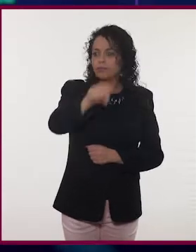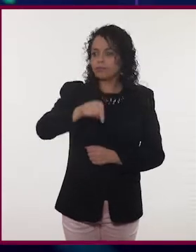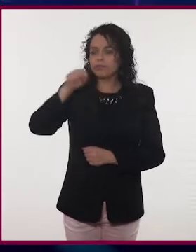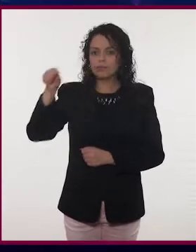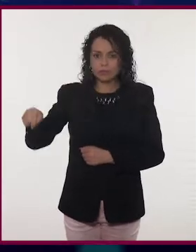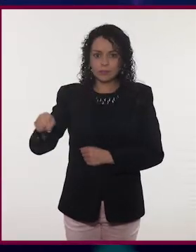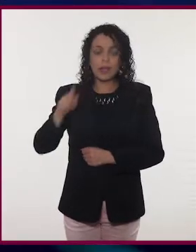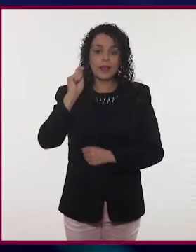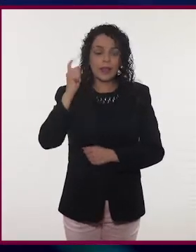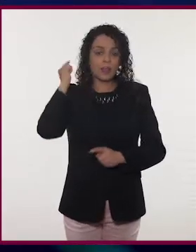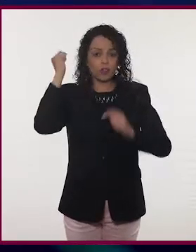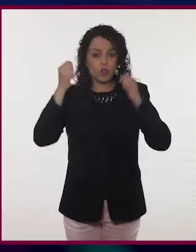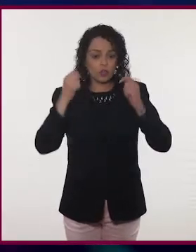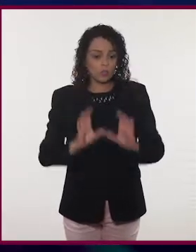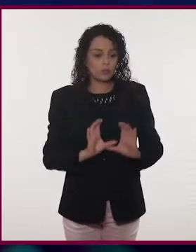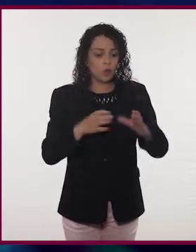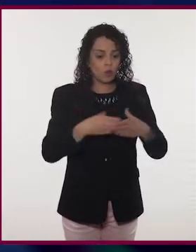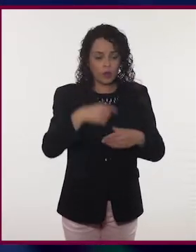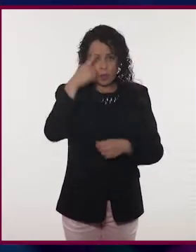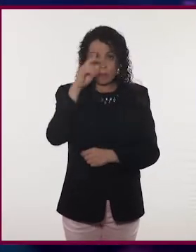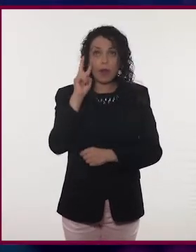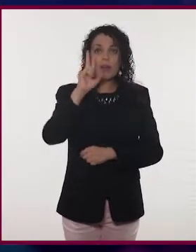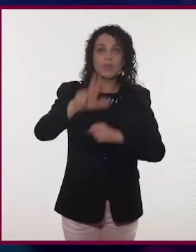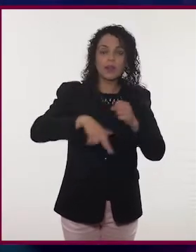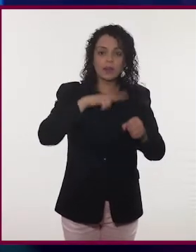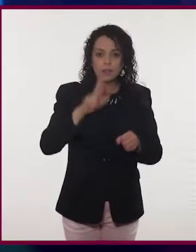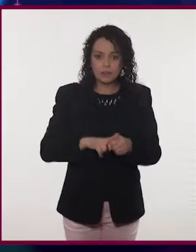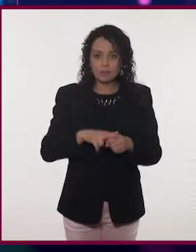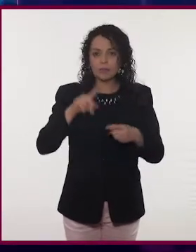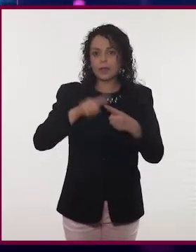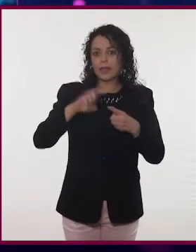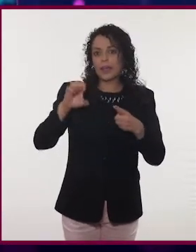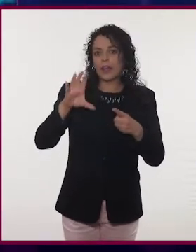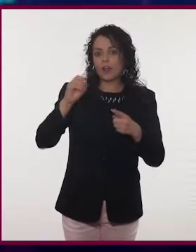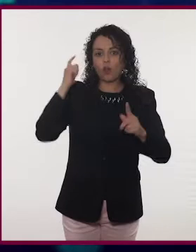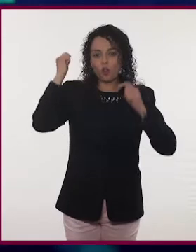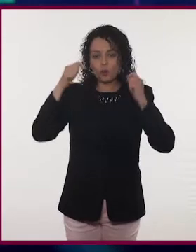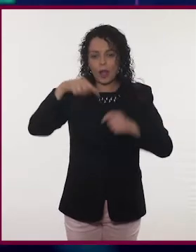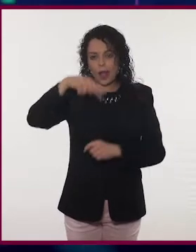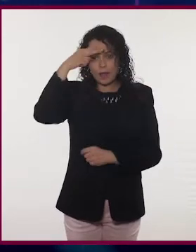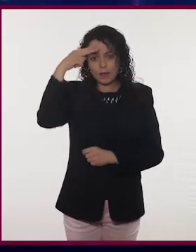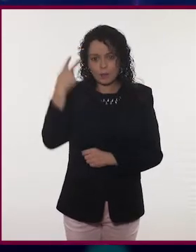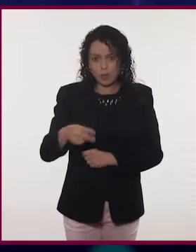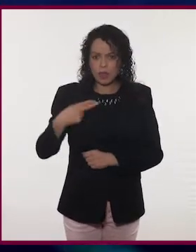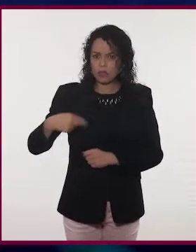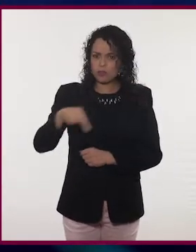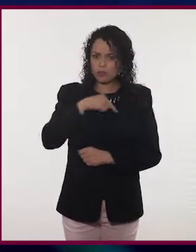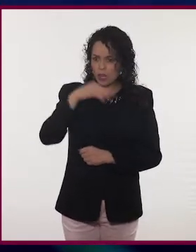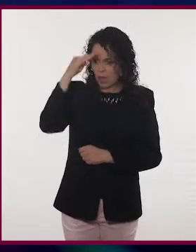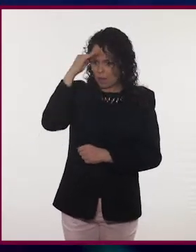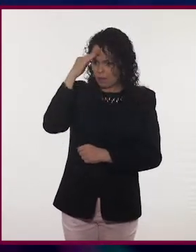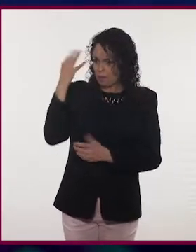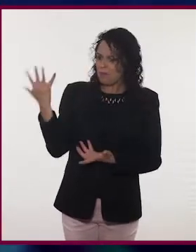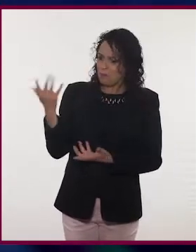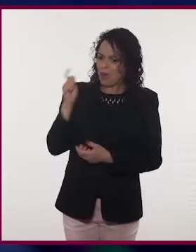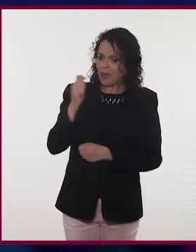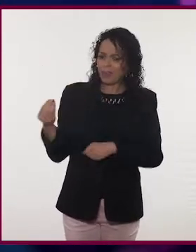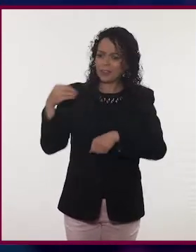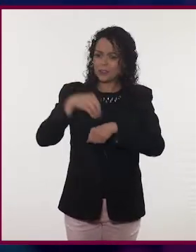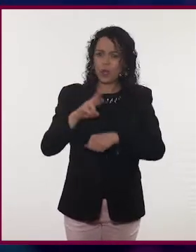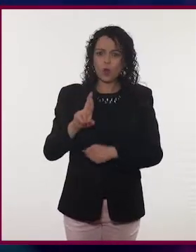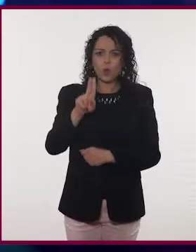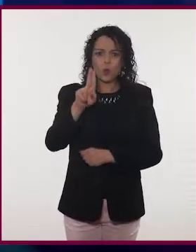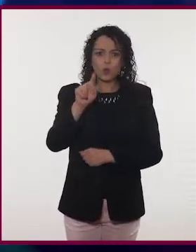turismo comunitario, de turismo de naturaleza, ecoturismo en nuestro país. Nosotros lo que buscamos con Rutopía es poder regenerar